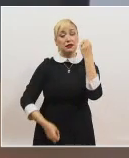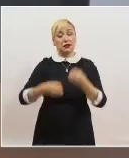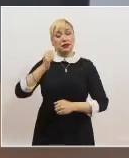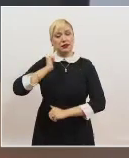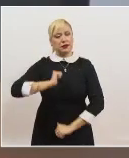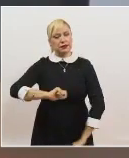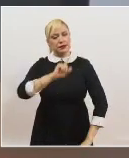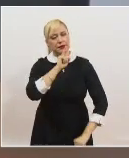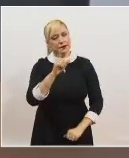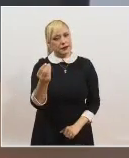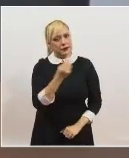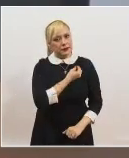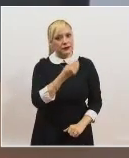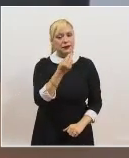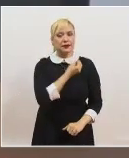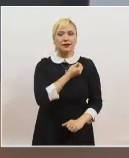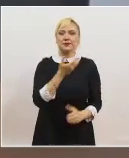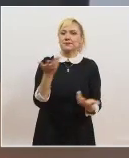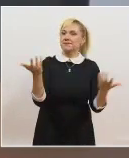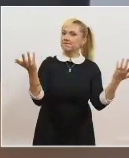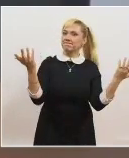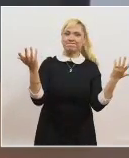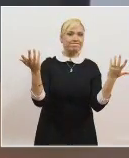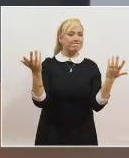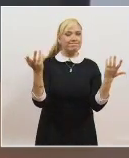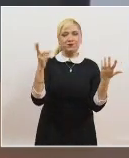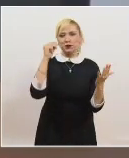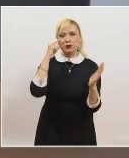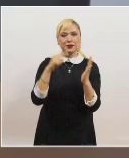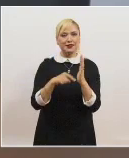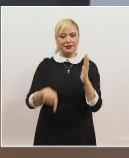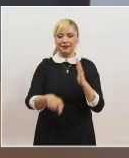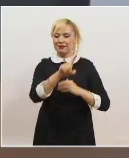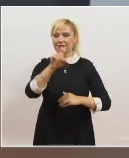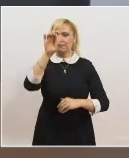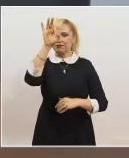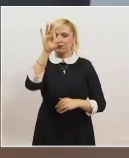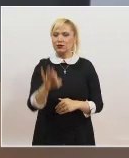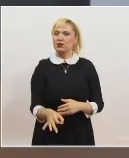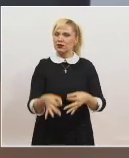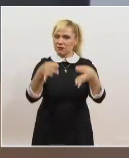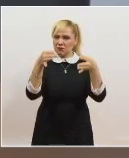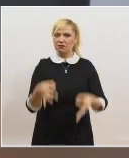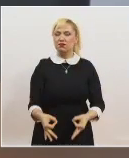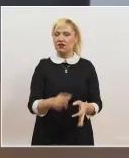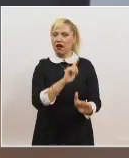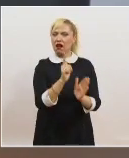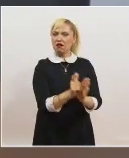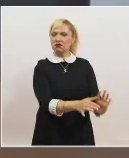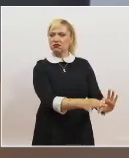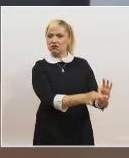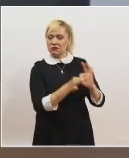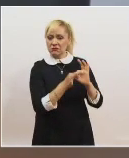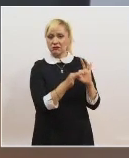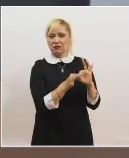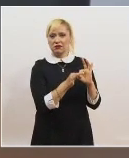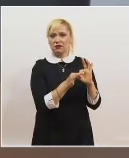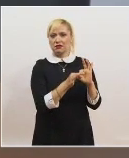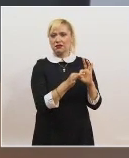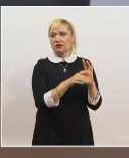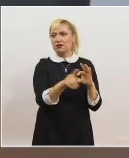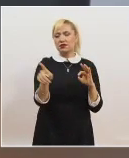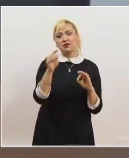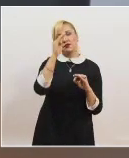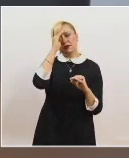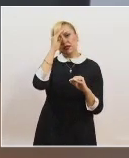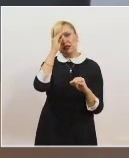sometido el Poder Judicial de la Federación. Principalmente principalmente ante el cuestionamiento